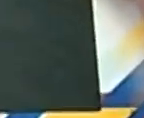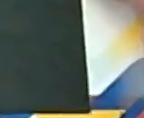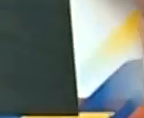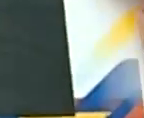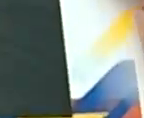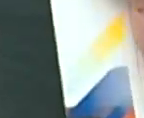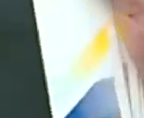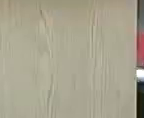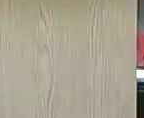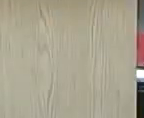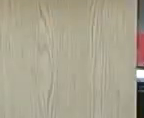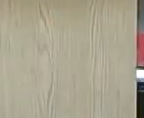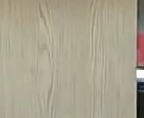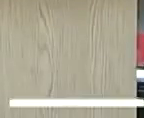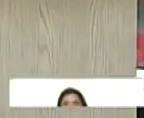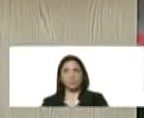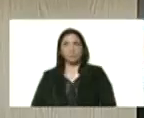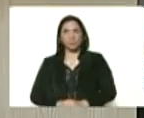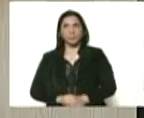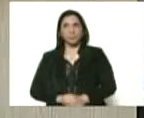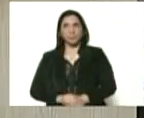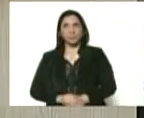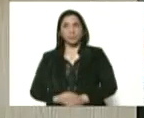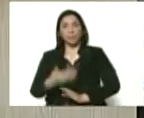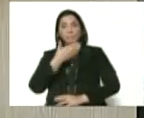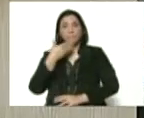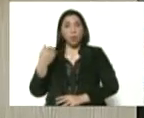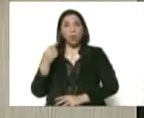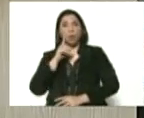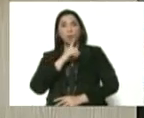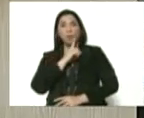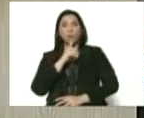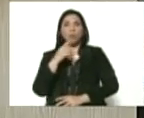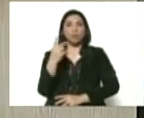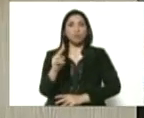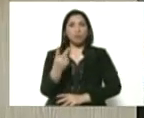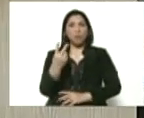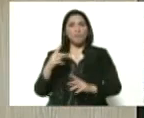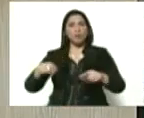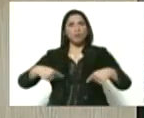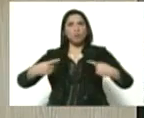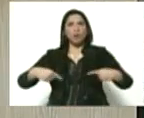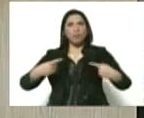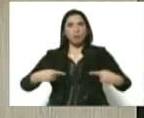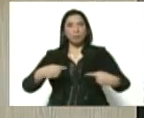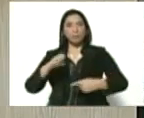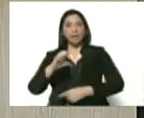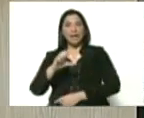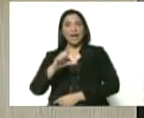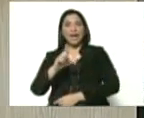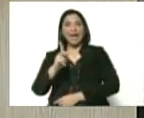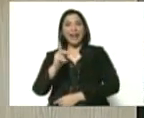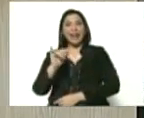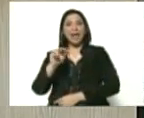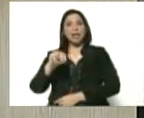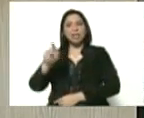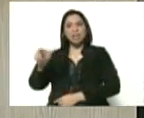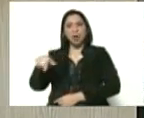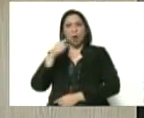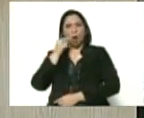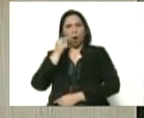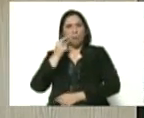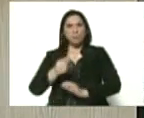Rueda, mejor conocido como Doble Rueda, pero su nombre real es Elkin Javier López